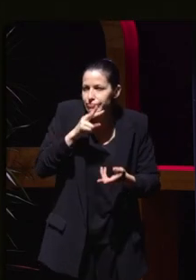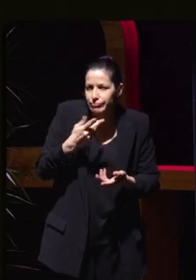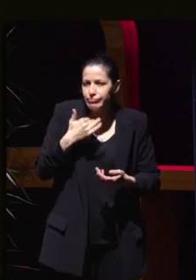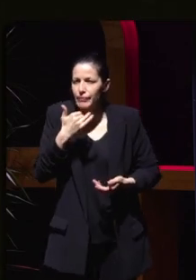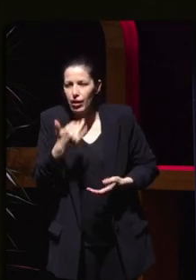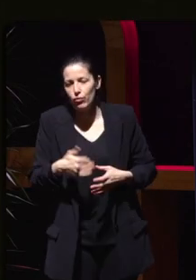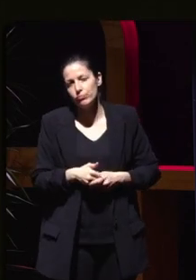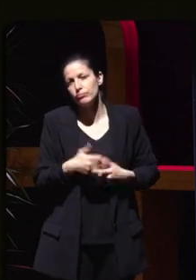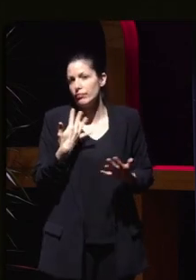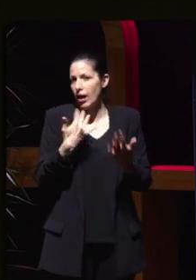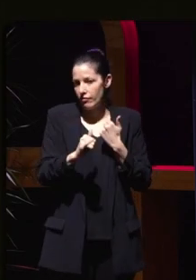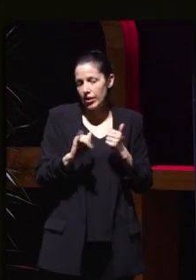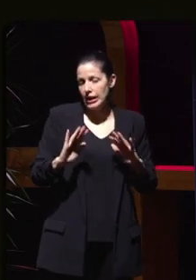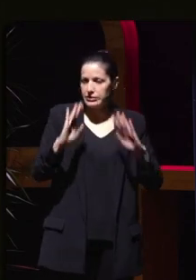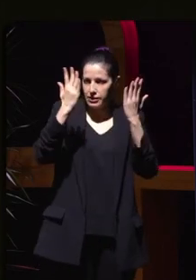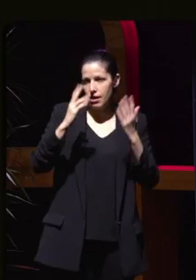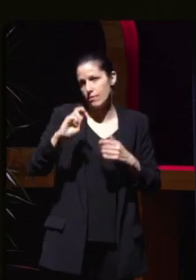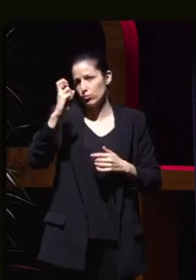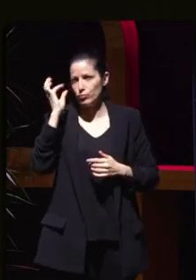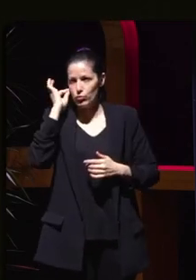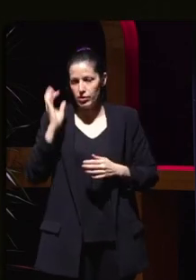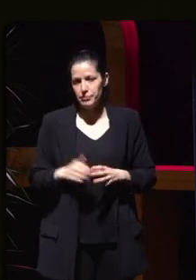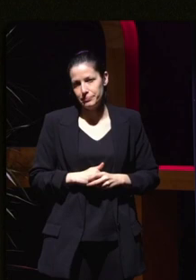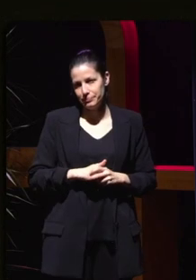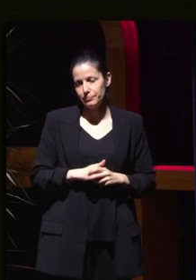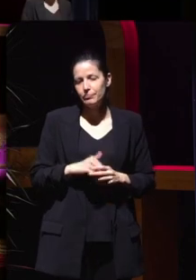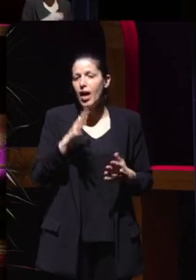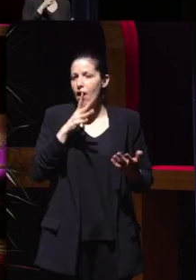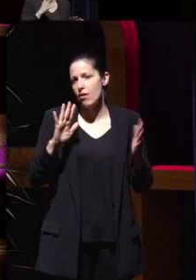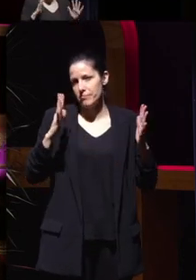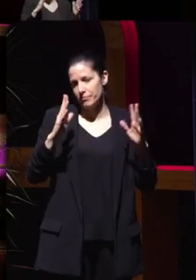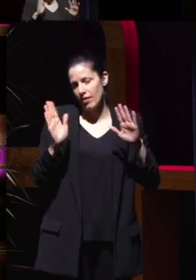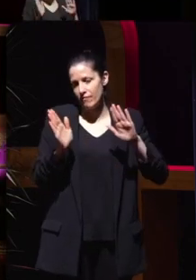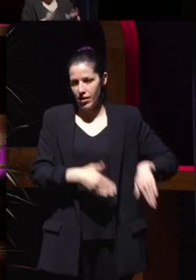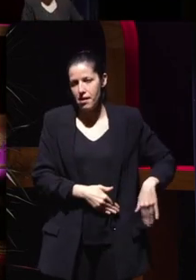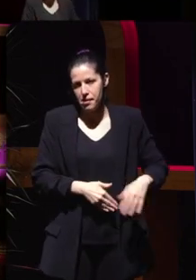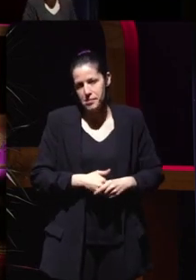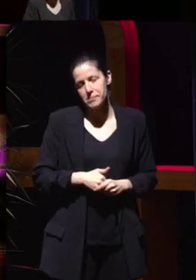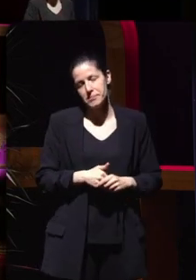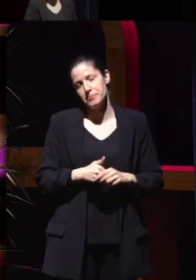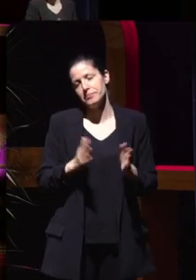rapazas Gracias damos un aplauso final Muchas gracias